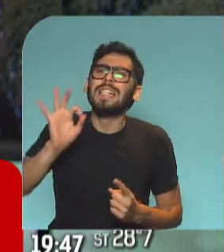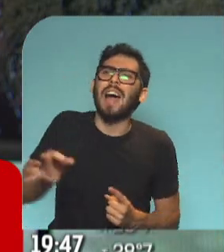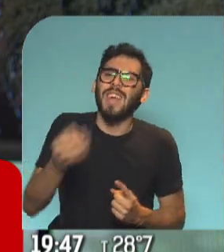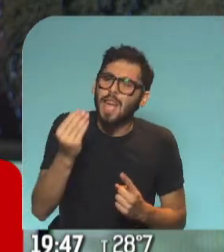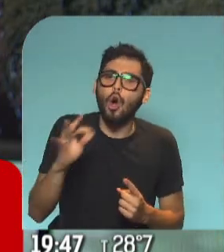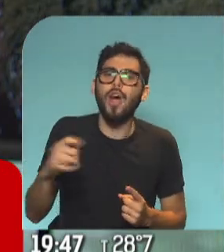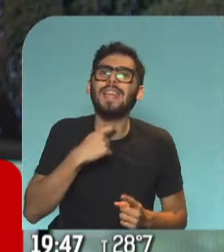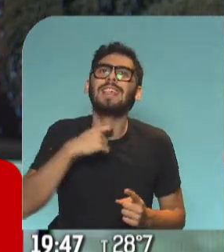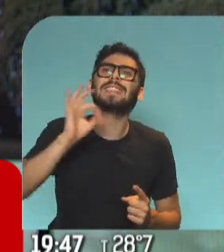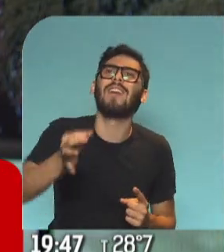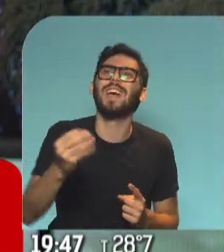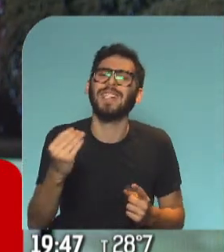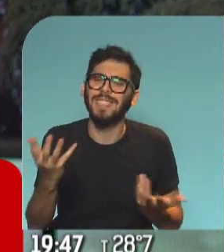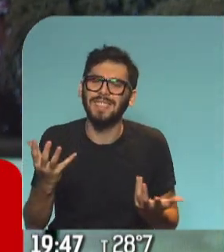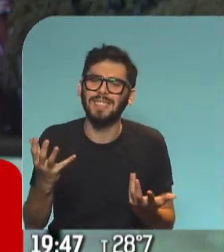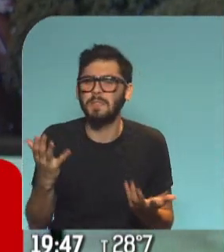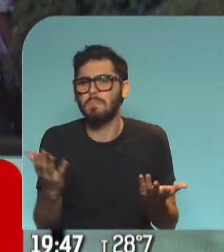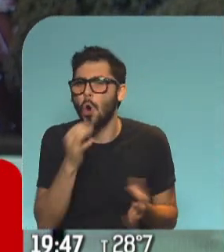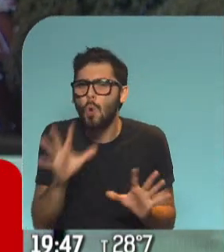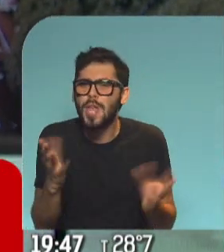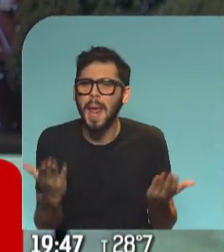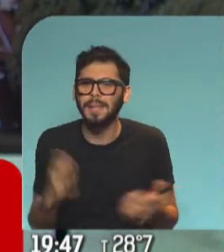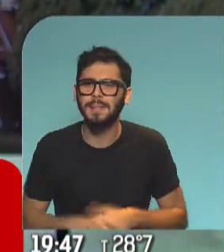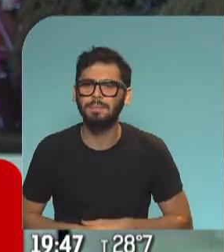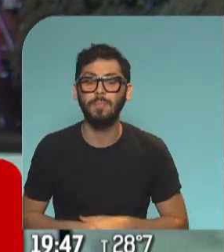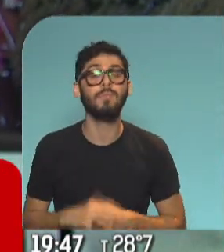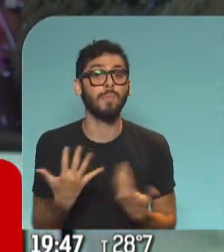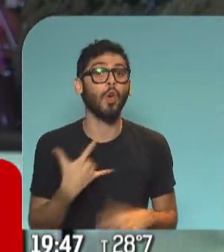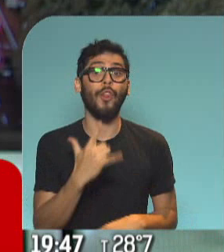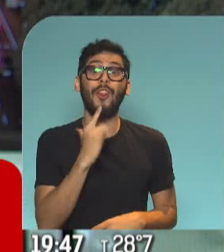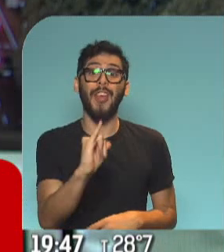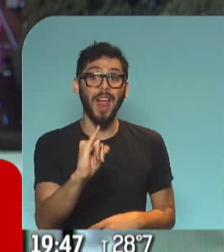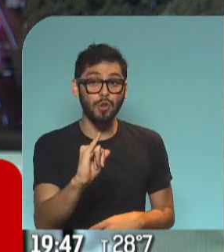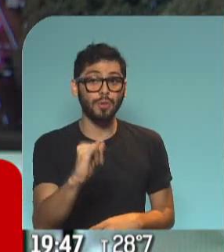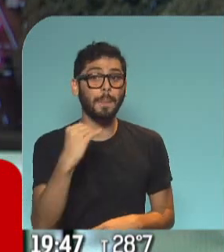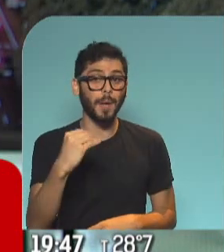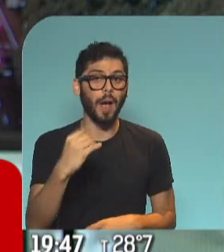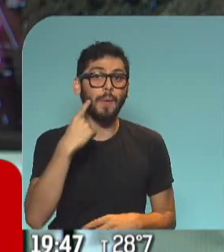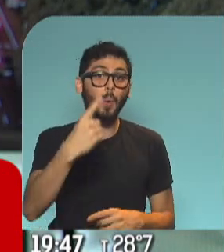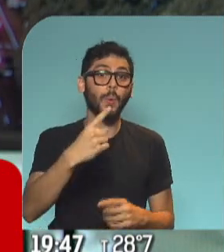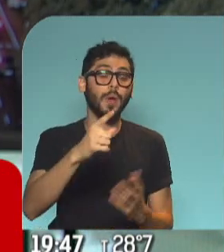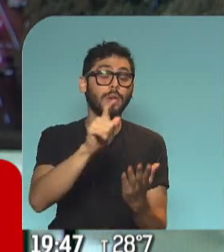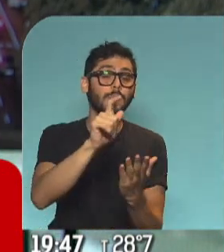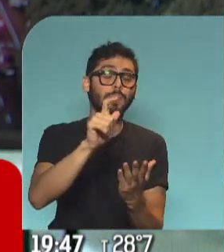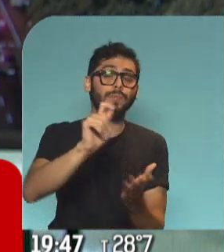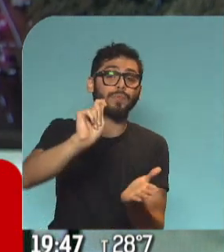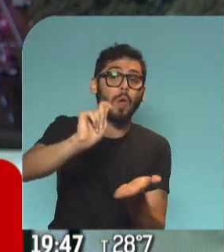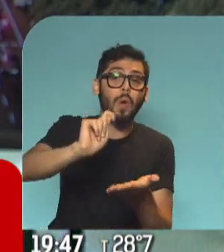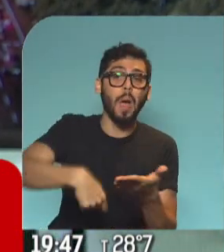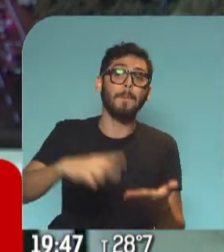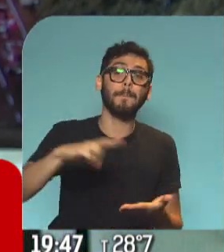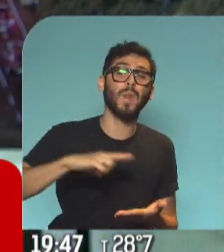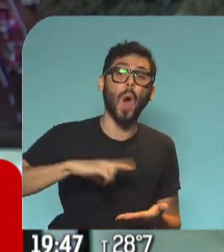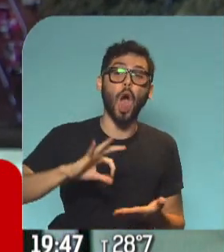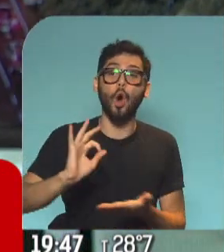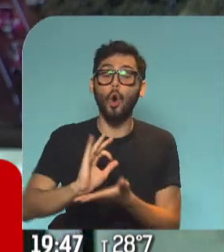¿Mitad llena o mitad vacía? Por donde quieras. Justamente la denuncia es para ver qué tipo de contrataciones privadas o licitaciones, en boca incluso del mismo